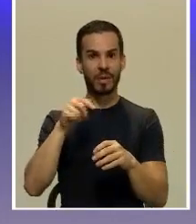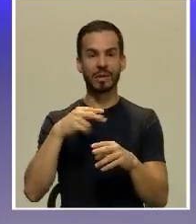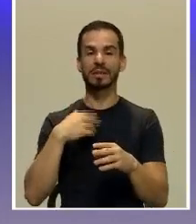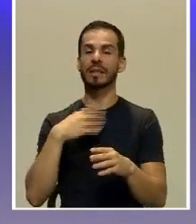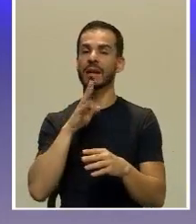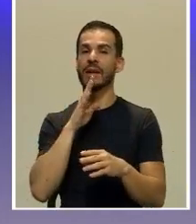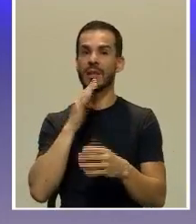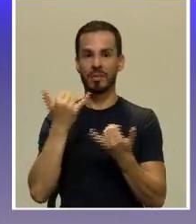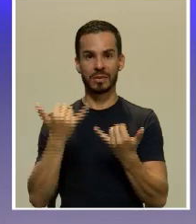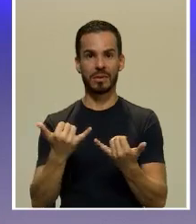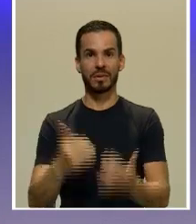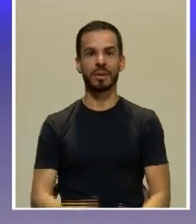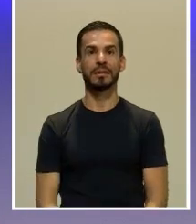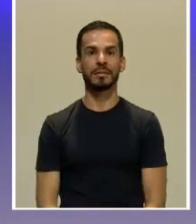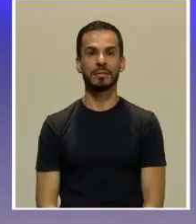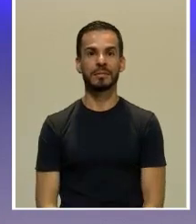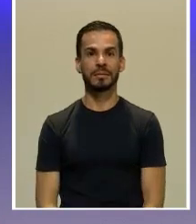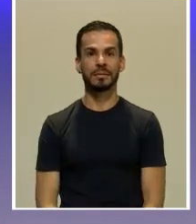que acabamos de abordar.